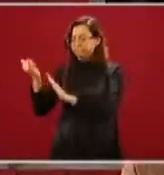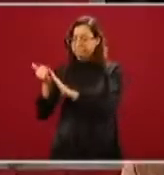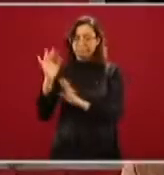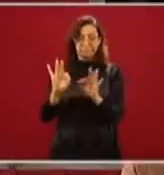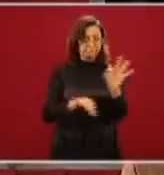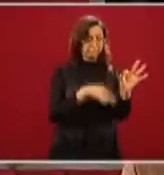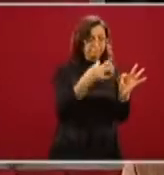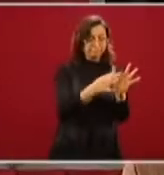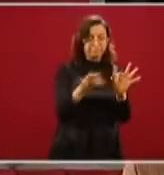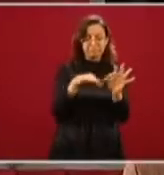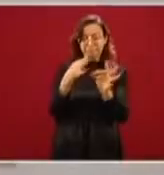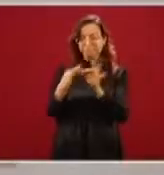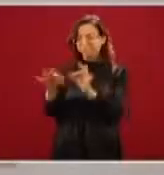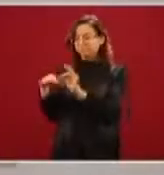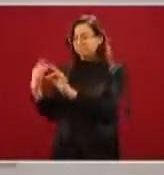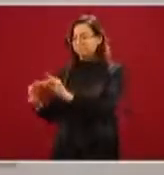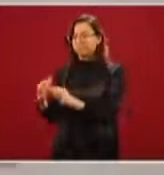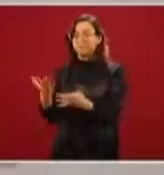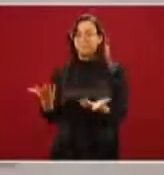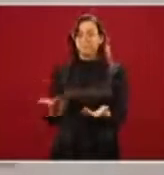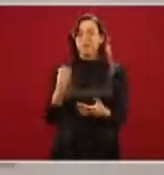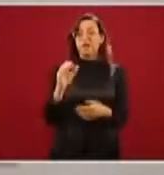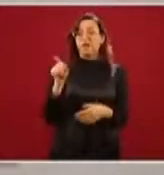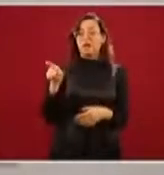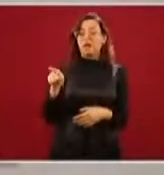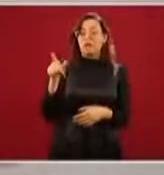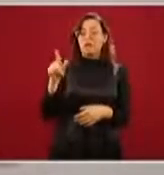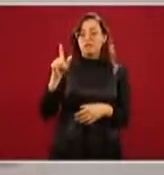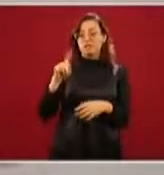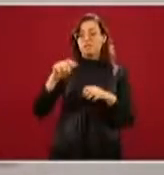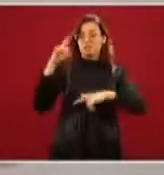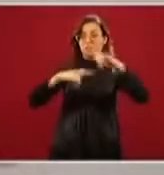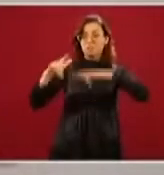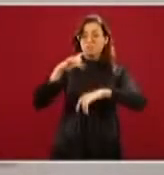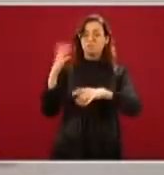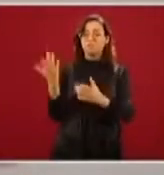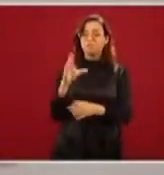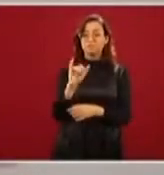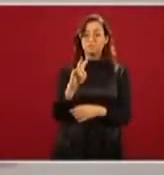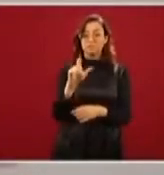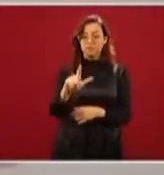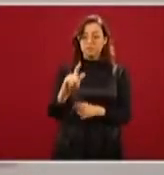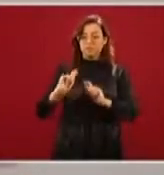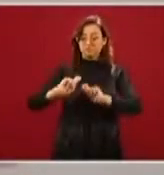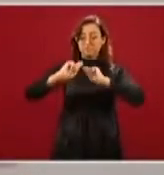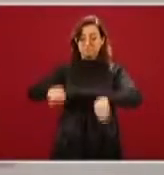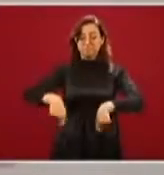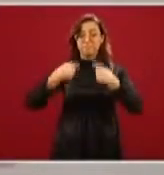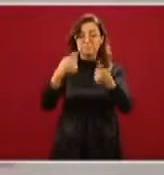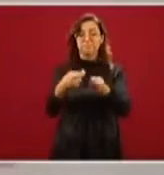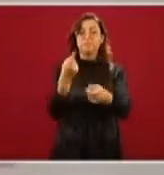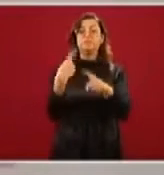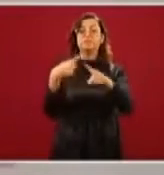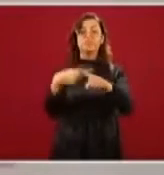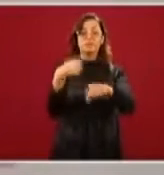Maestro autorizado por la Agencia Federal de Aeronáutica Civil, entregará al operador aeroportuario o administrador